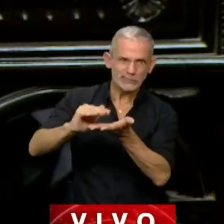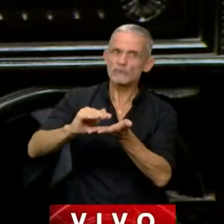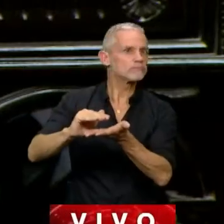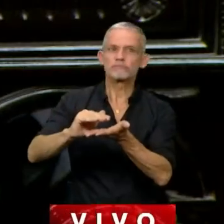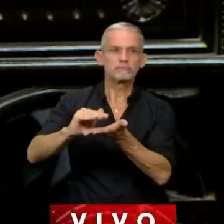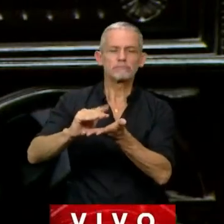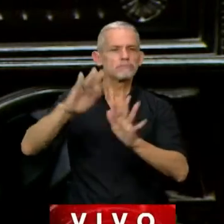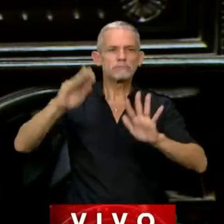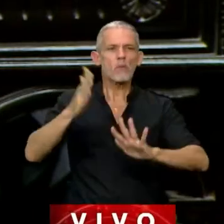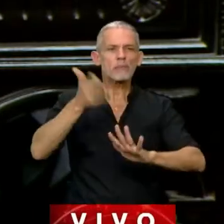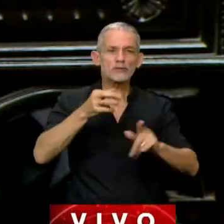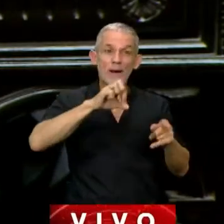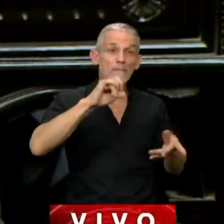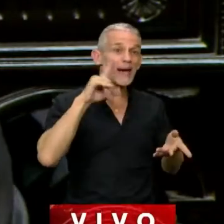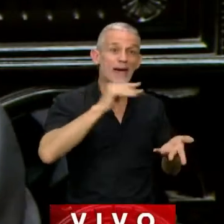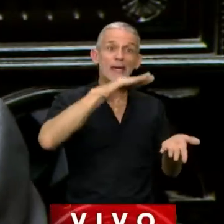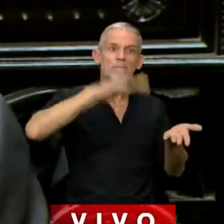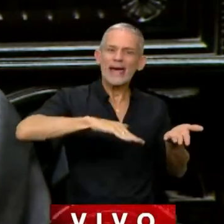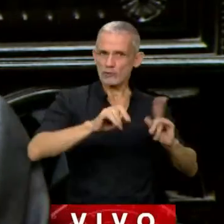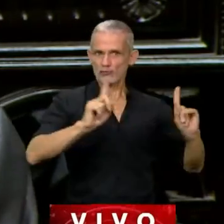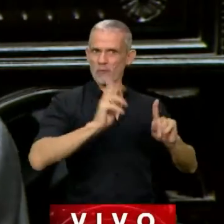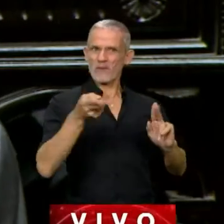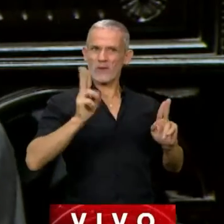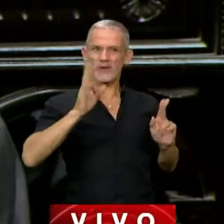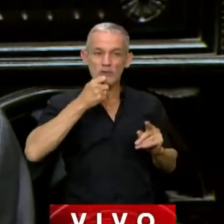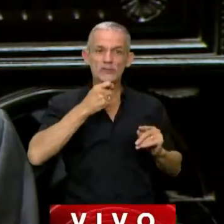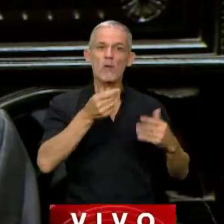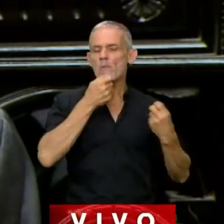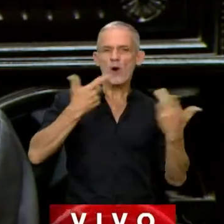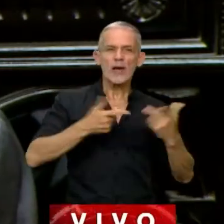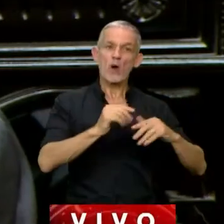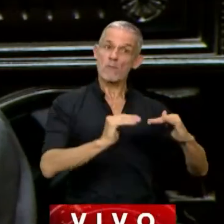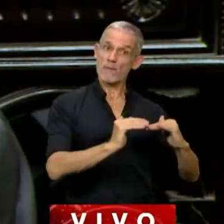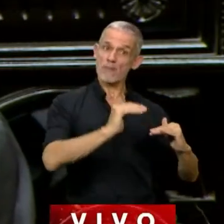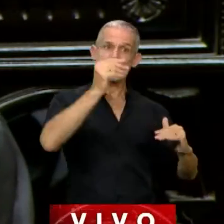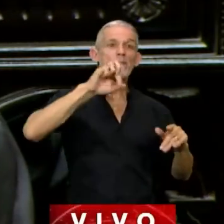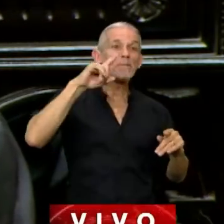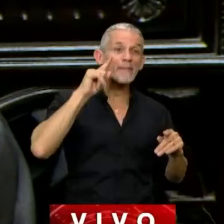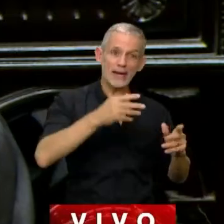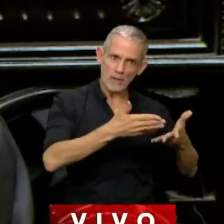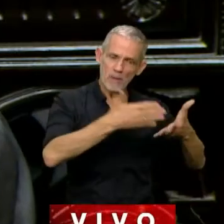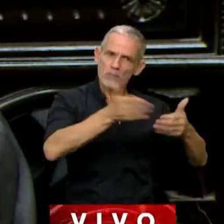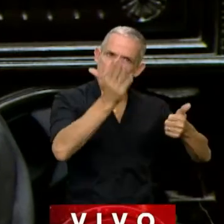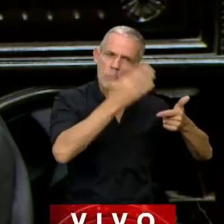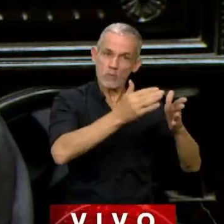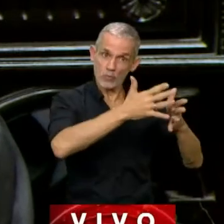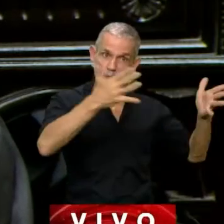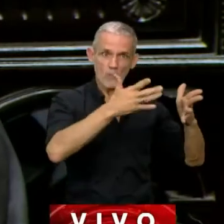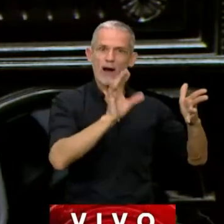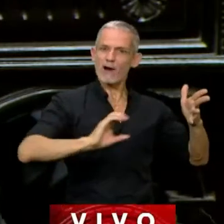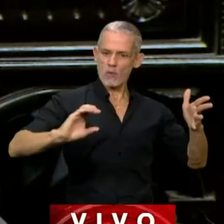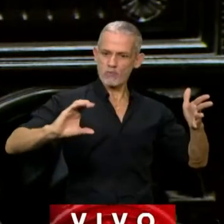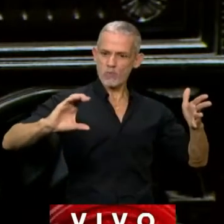determinado porcentaje del PBI. Es decir, que si la evolución va en aumento, también las partidas de educación